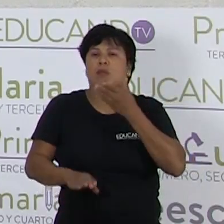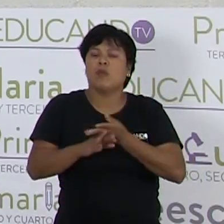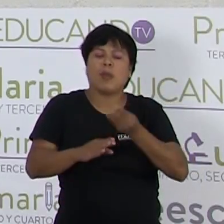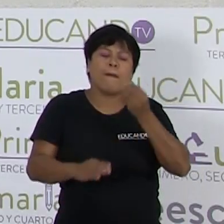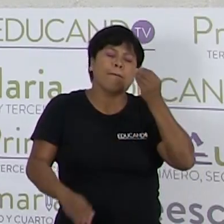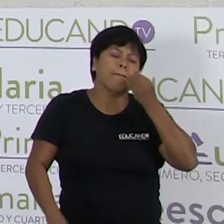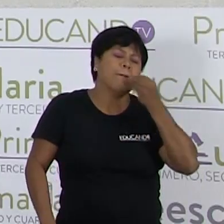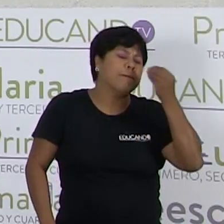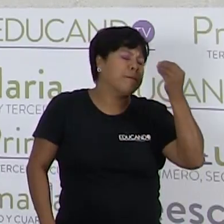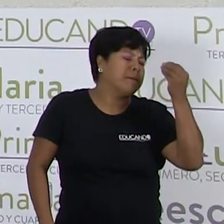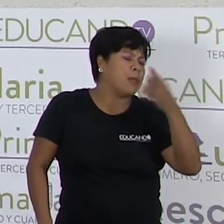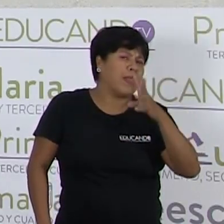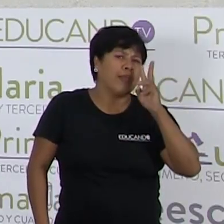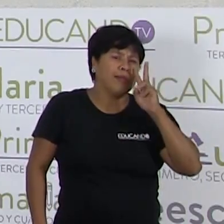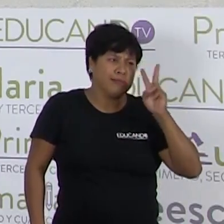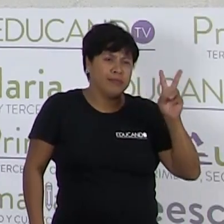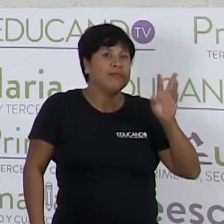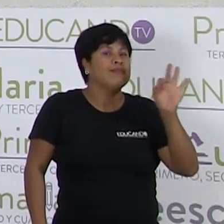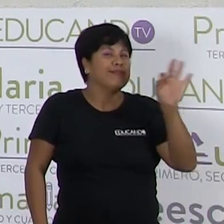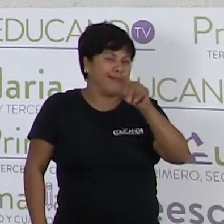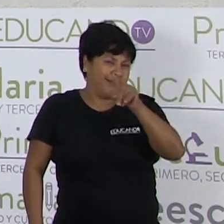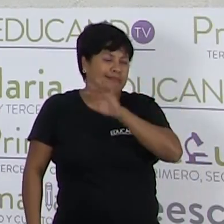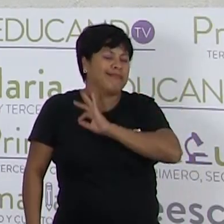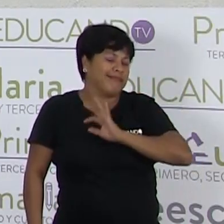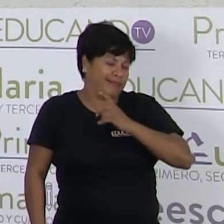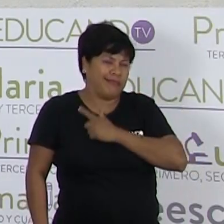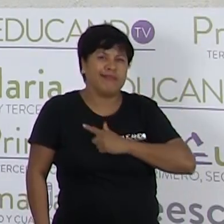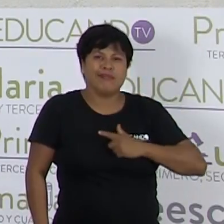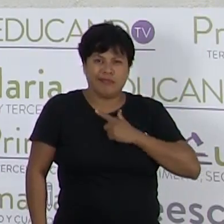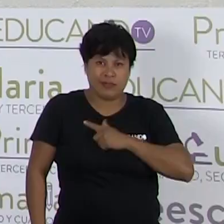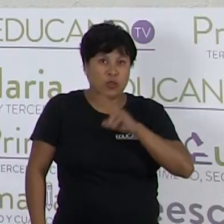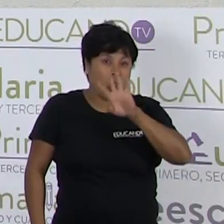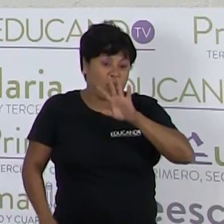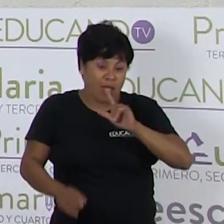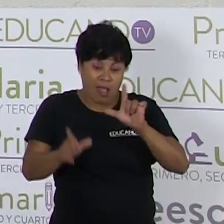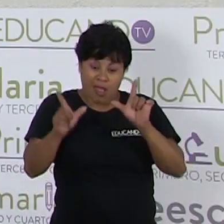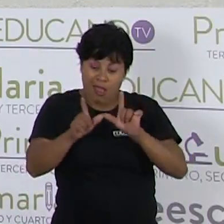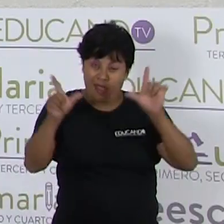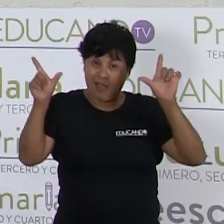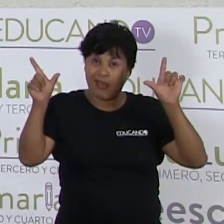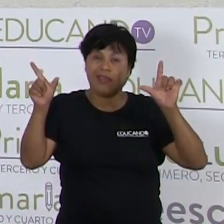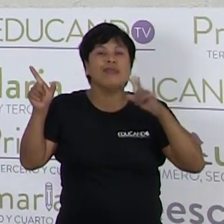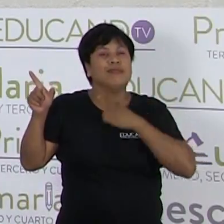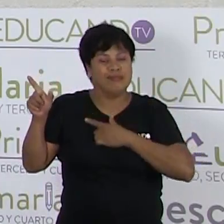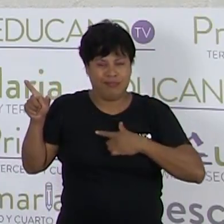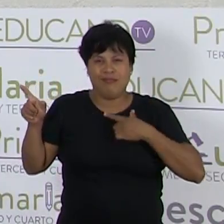padre y que yo sé que a ti te va a encantar cuando ya esté terminado.